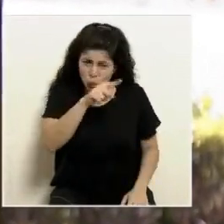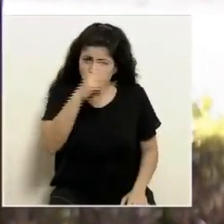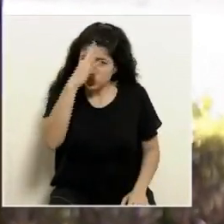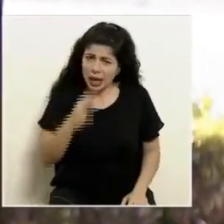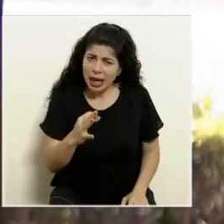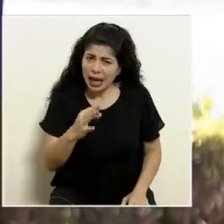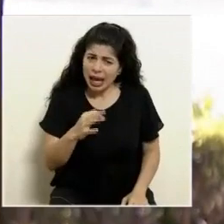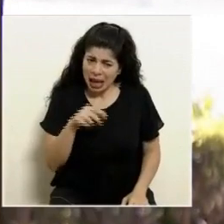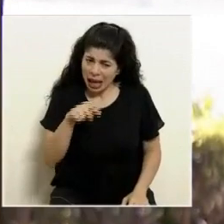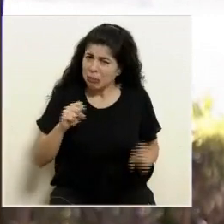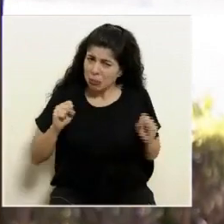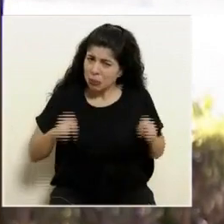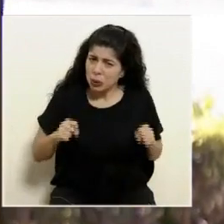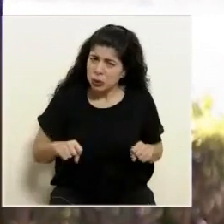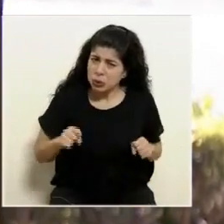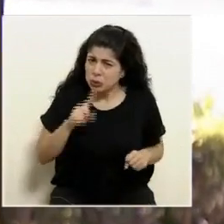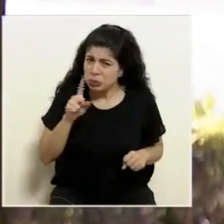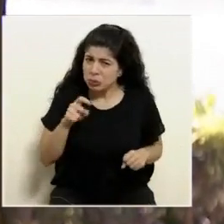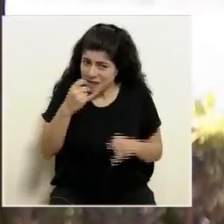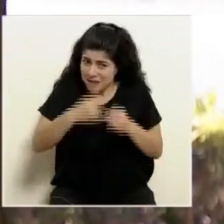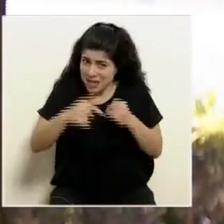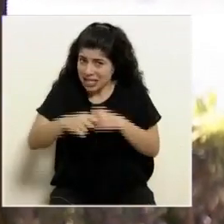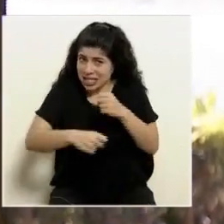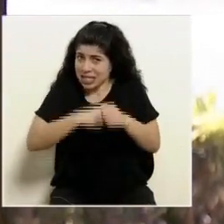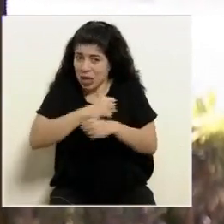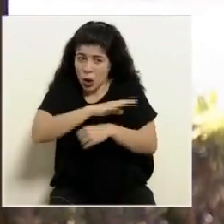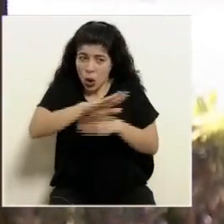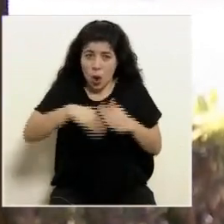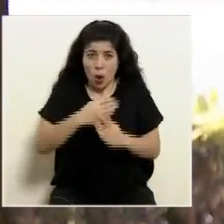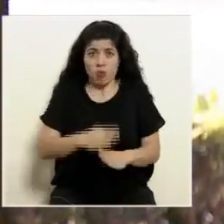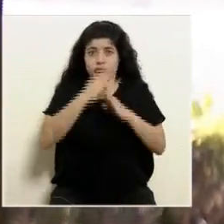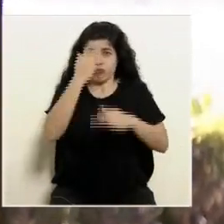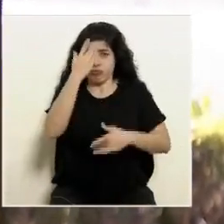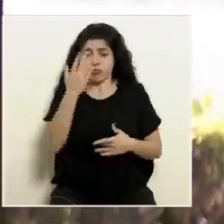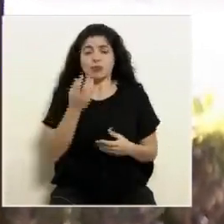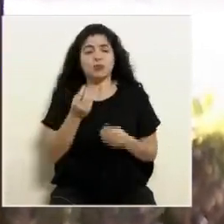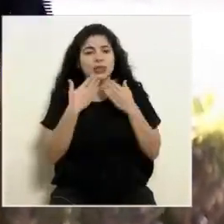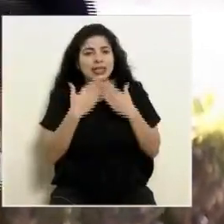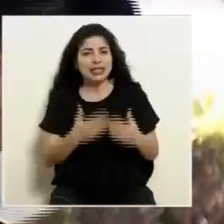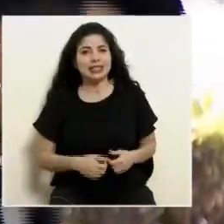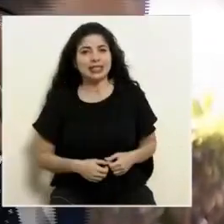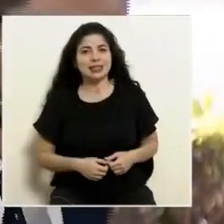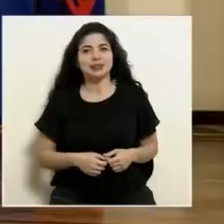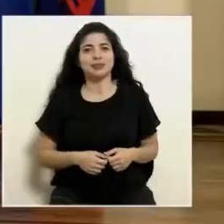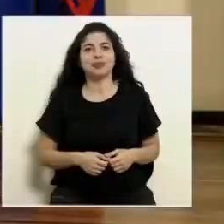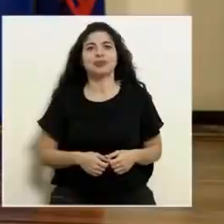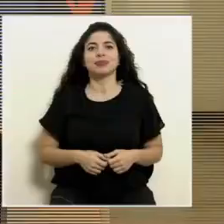cree que esto es posible a final de este año alcanzar la inmunidad de rebaño? Muchas gracias.